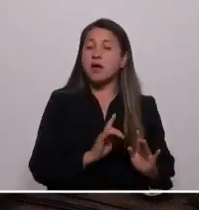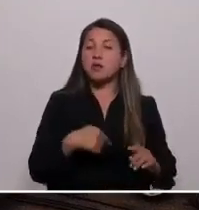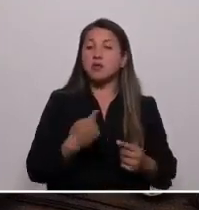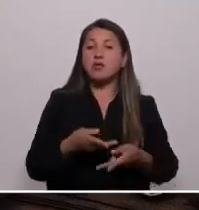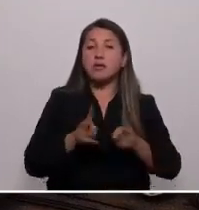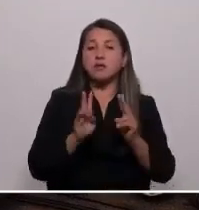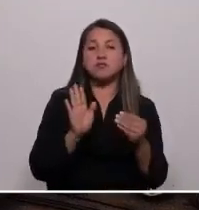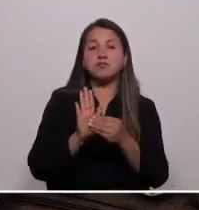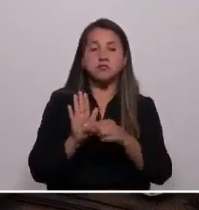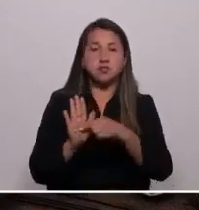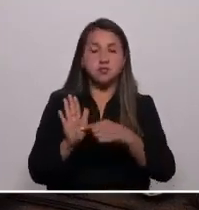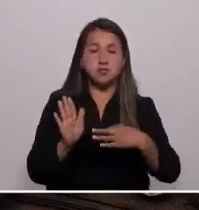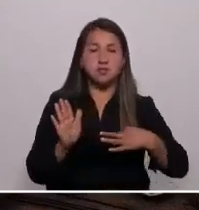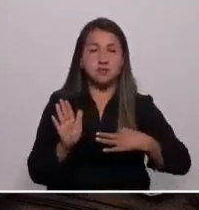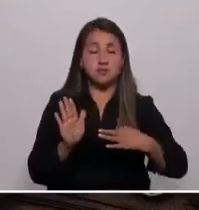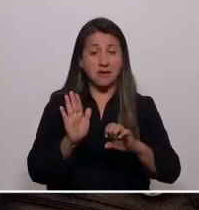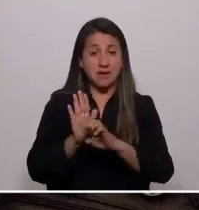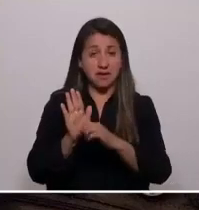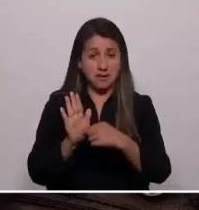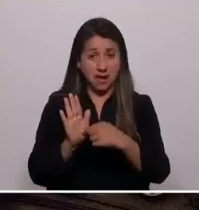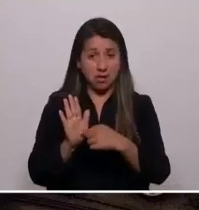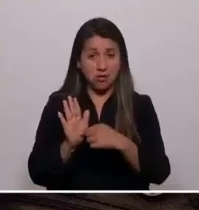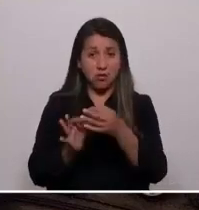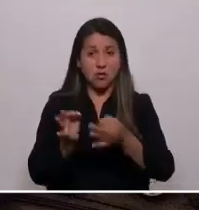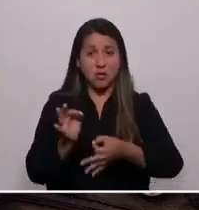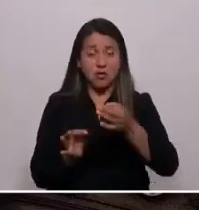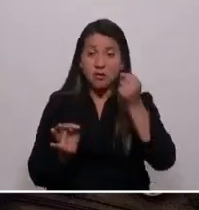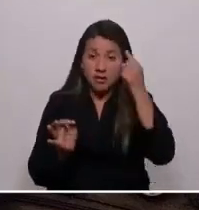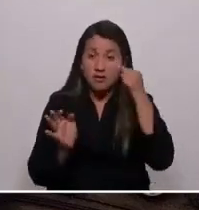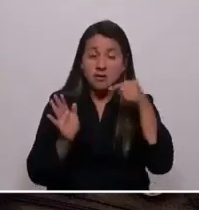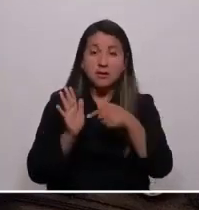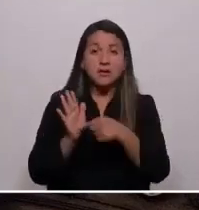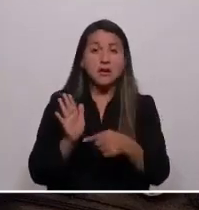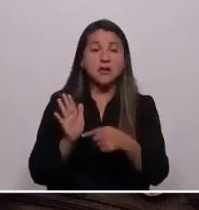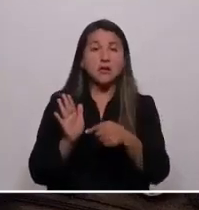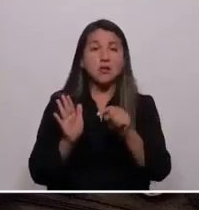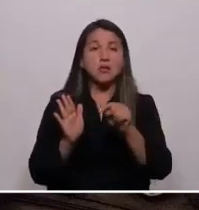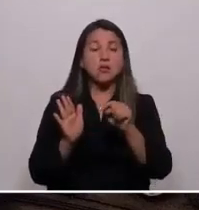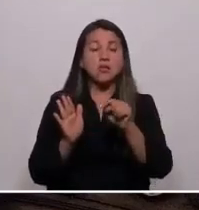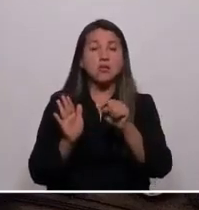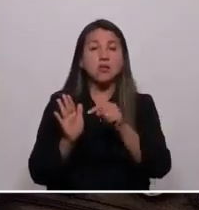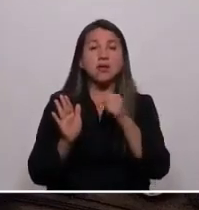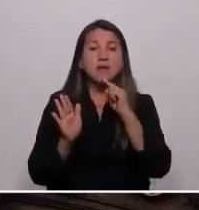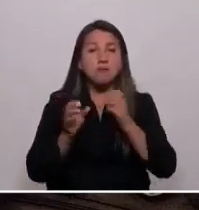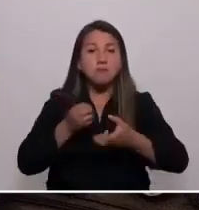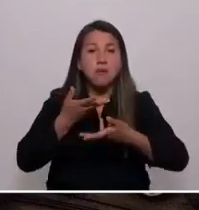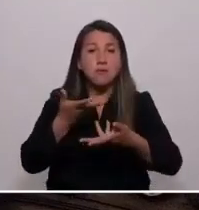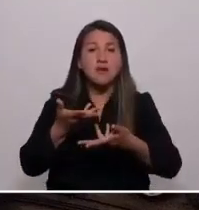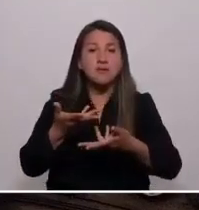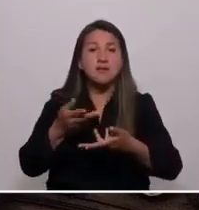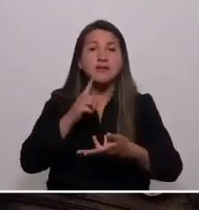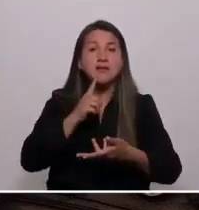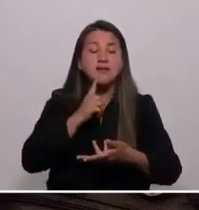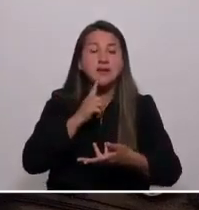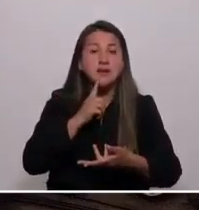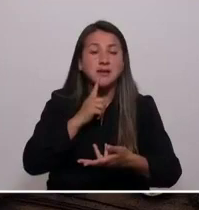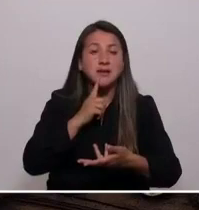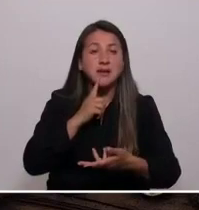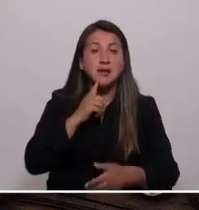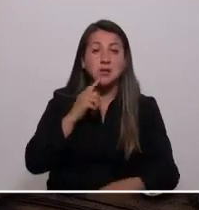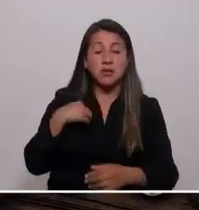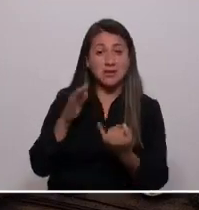civil donde el estatus jurídico entendido como la cualidad jurídica del individuo que expresa la posición que tiene una colectividad humana